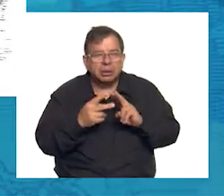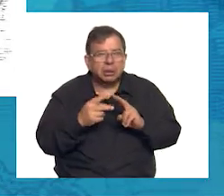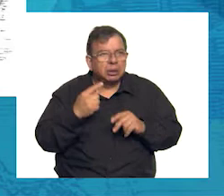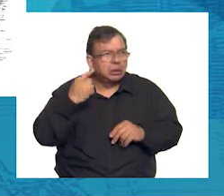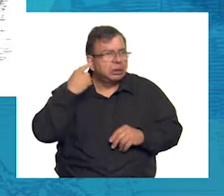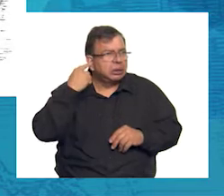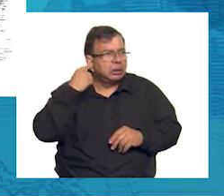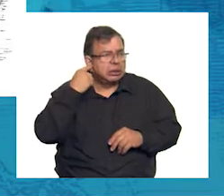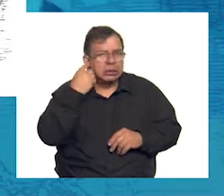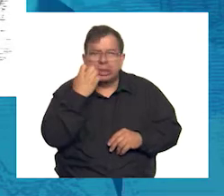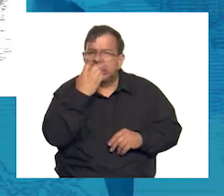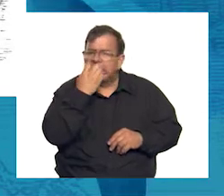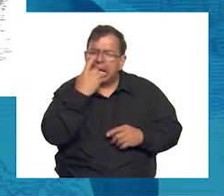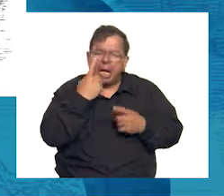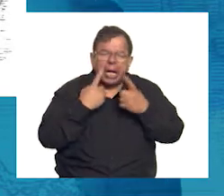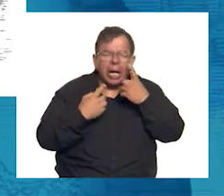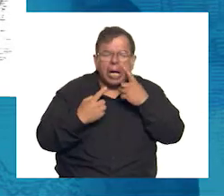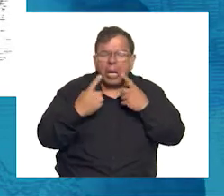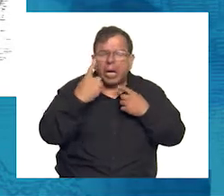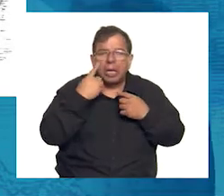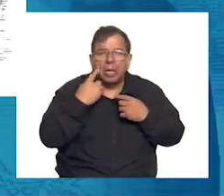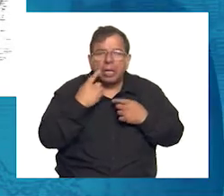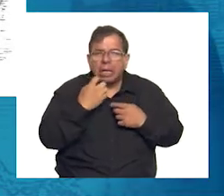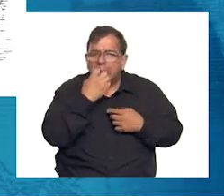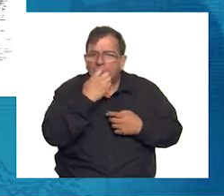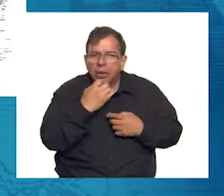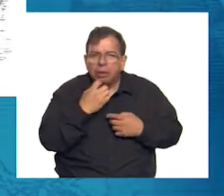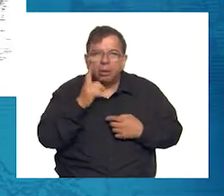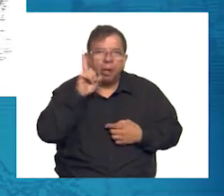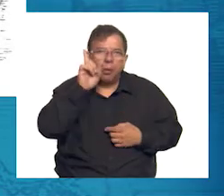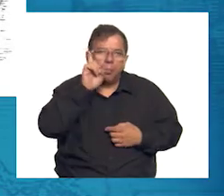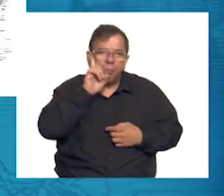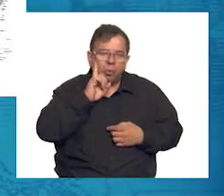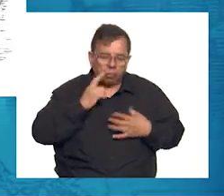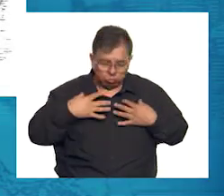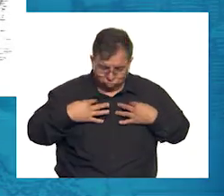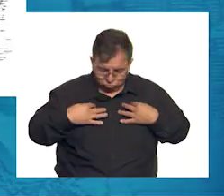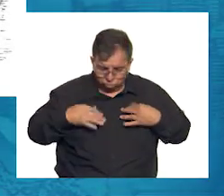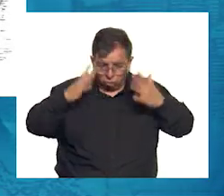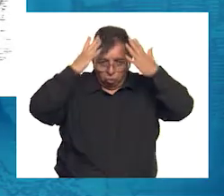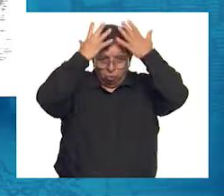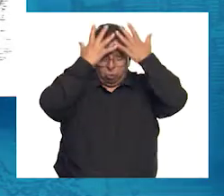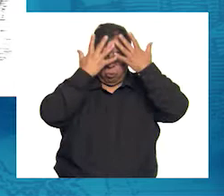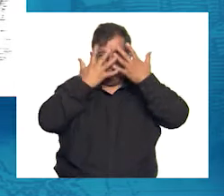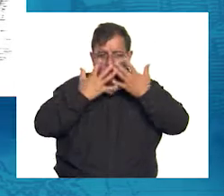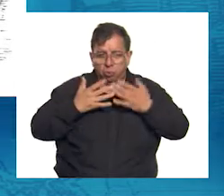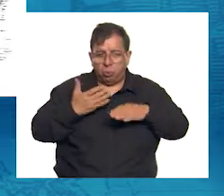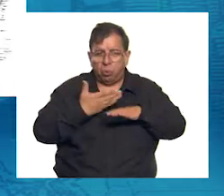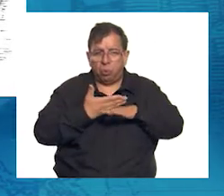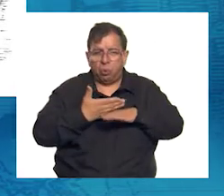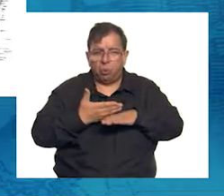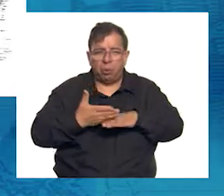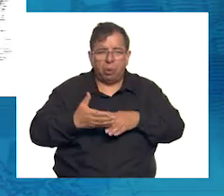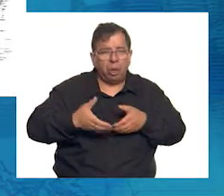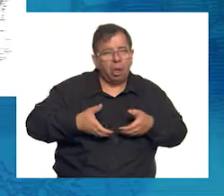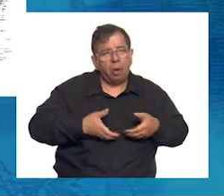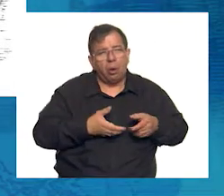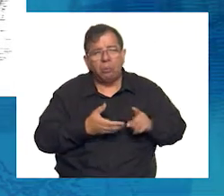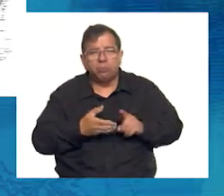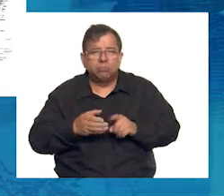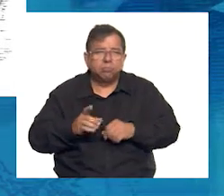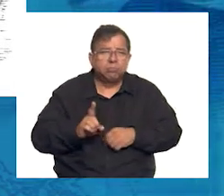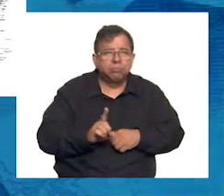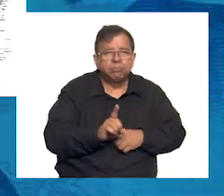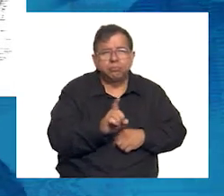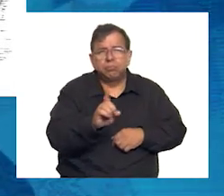gemidos. Quien los profería era una mujer con traje y velo blancos que recorría las calles del centro y llegaba a la